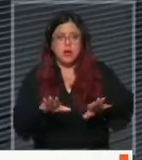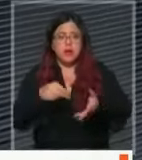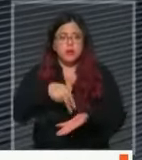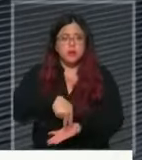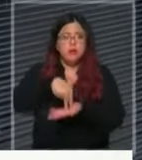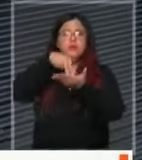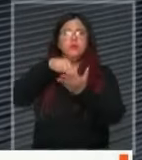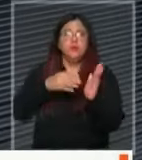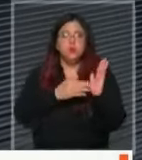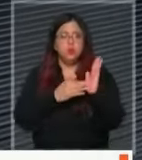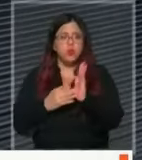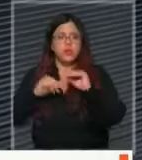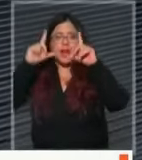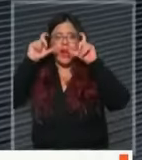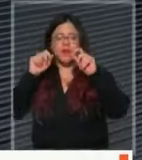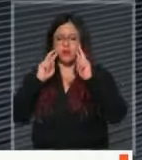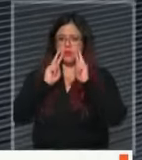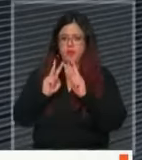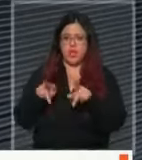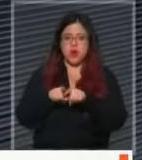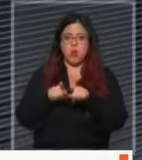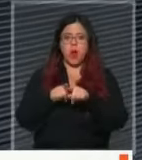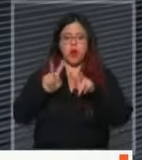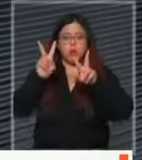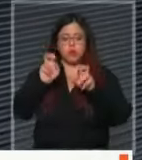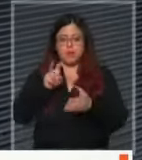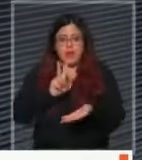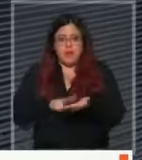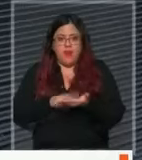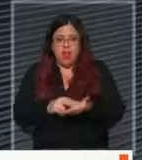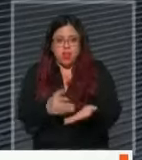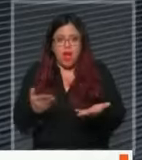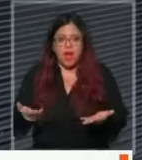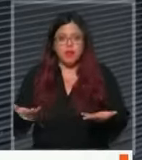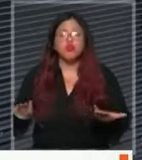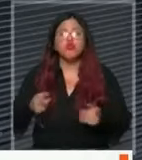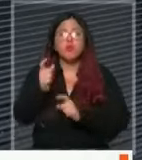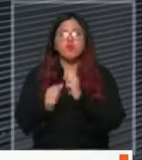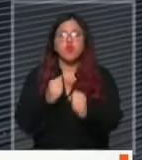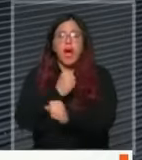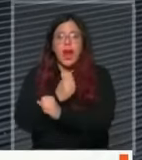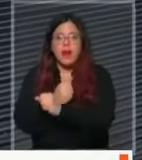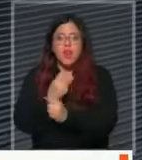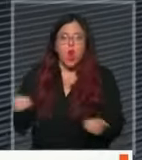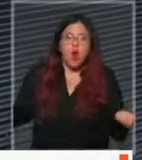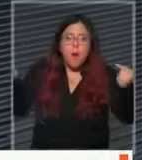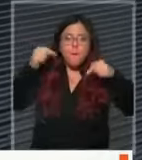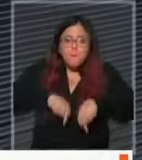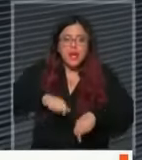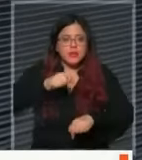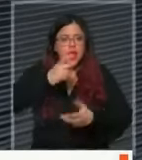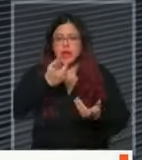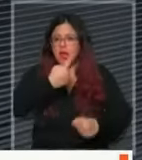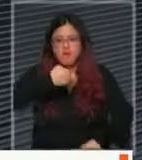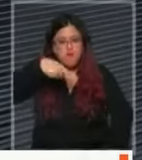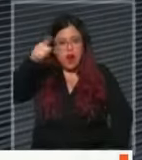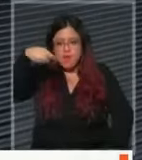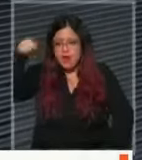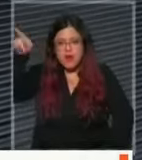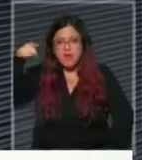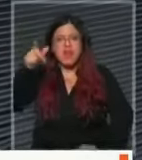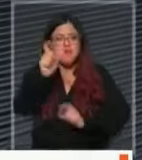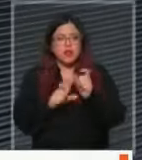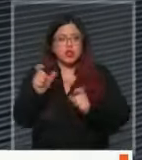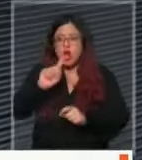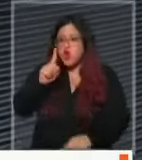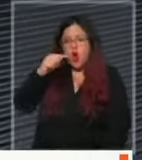todo, y claro, se veía como un explosivo súper real, y así que llegó Carabinero y desalojaron a todos muy rápido. Así, hay gente que no lo creía ni